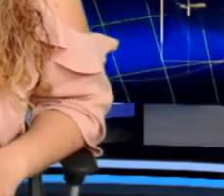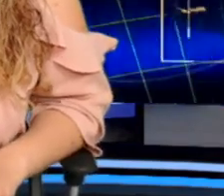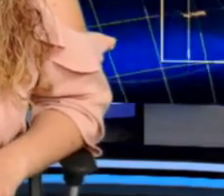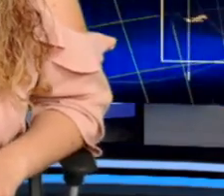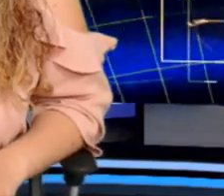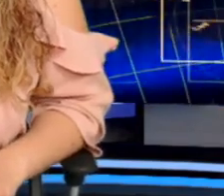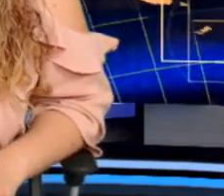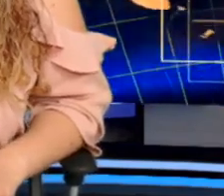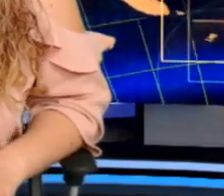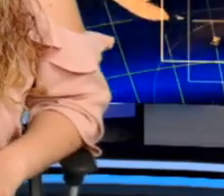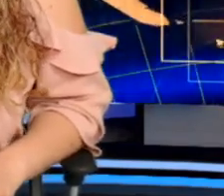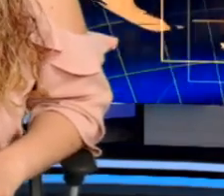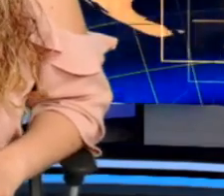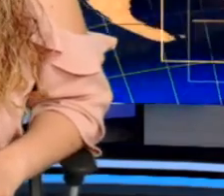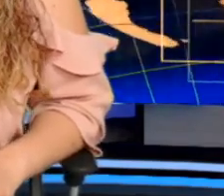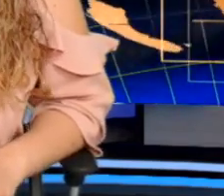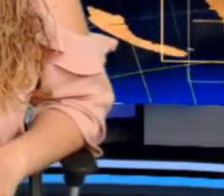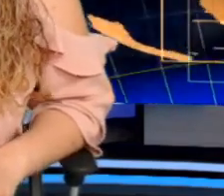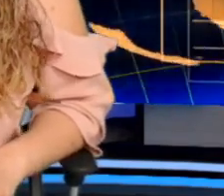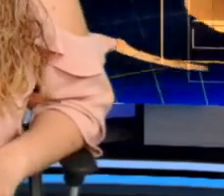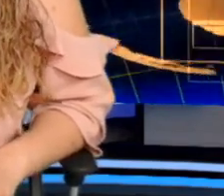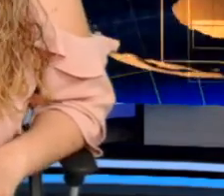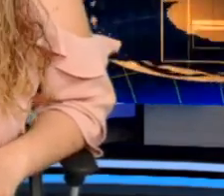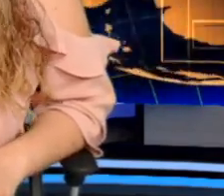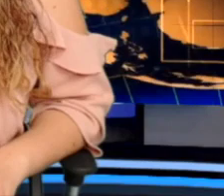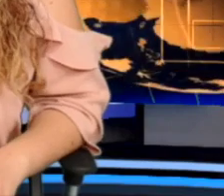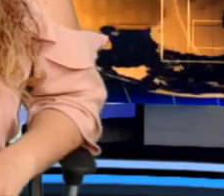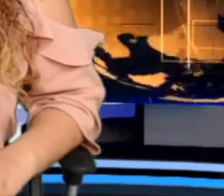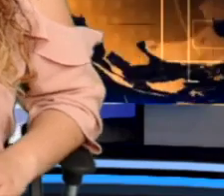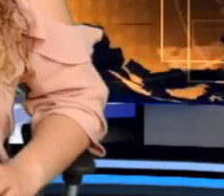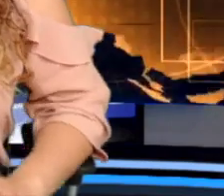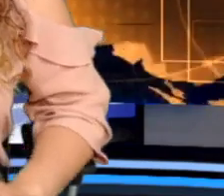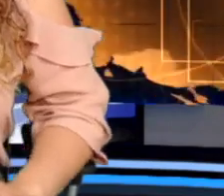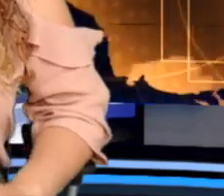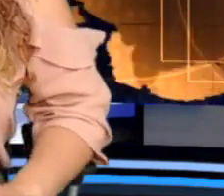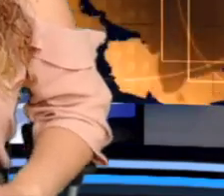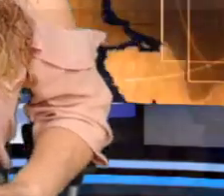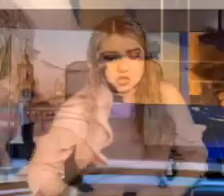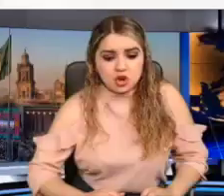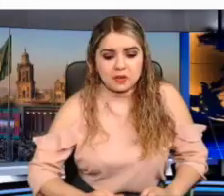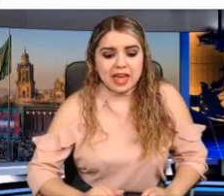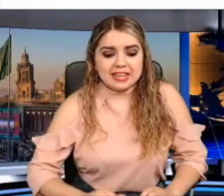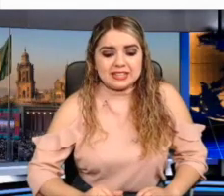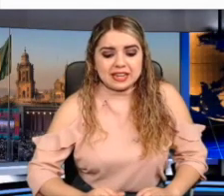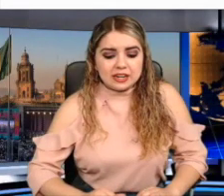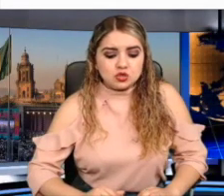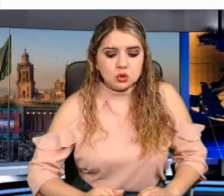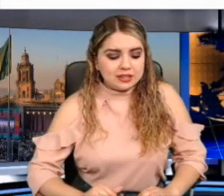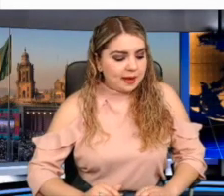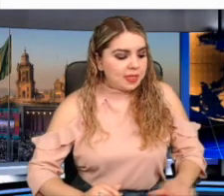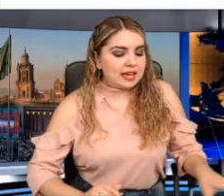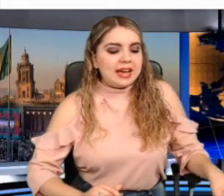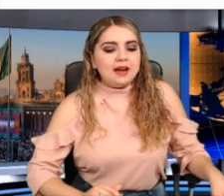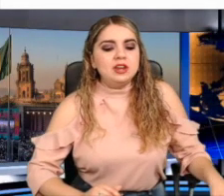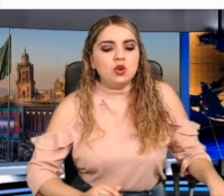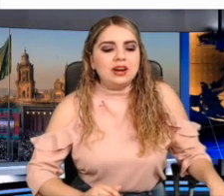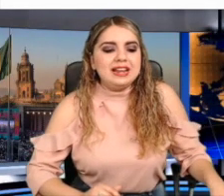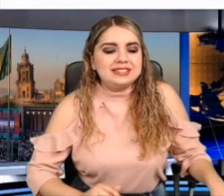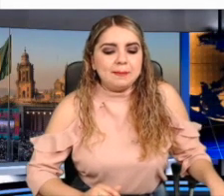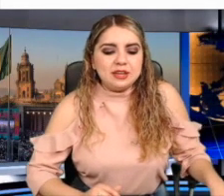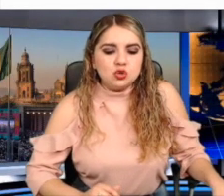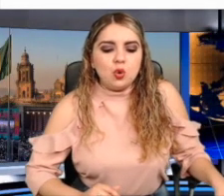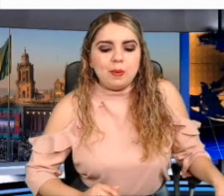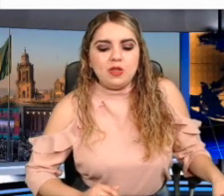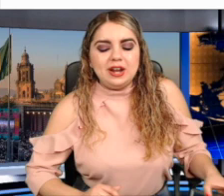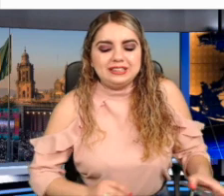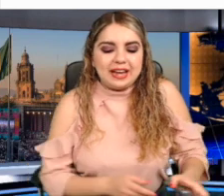porque tienen lengua y hocico para estarlo haciendo. Vamos viendo la siguiente información. Y es que resulta que Javier Corral